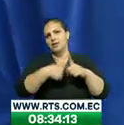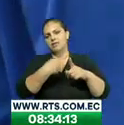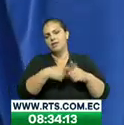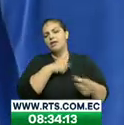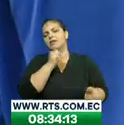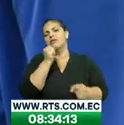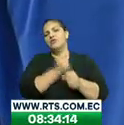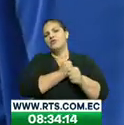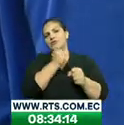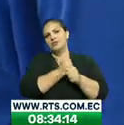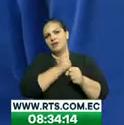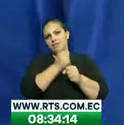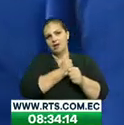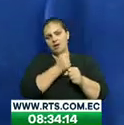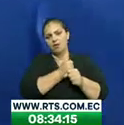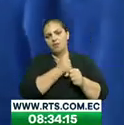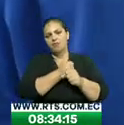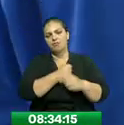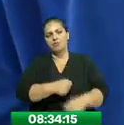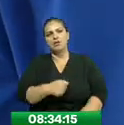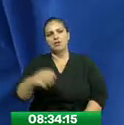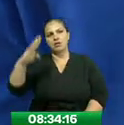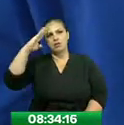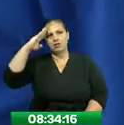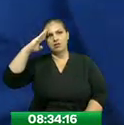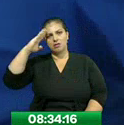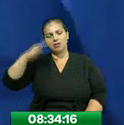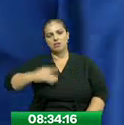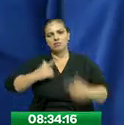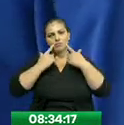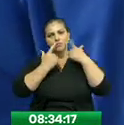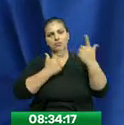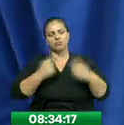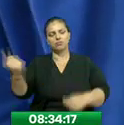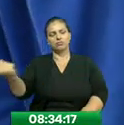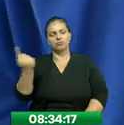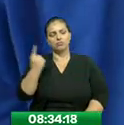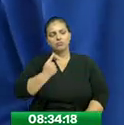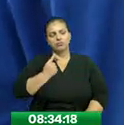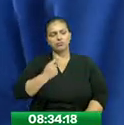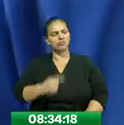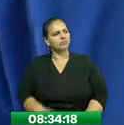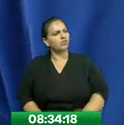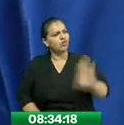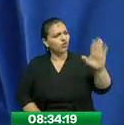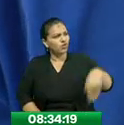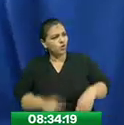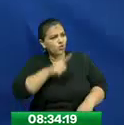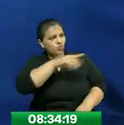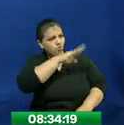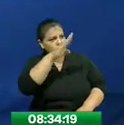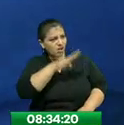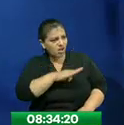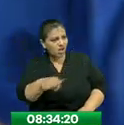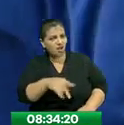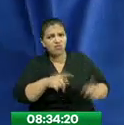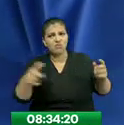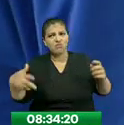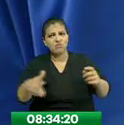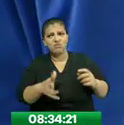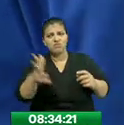me dice, oye, tu carro se te lo están llevando, a mí si el carro va en contravía. ¿Cómo? Le digo, si el carro está en el parqueadero. No, ese ahorita salió en